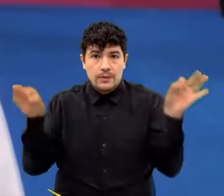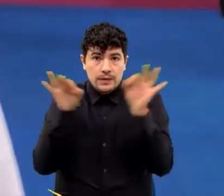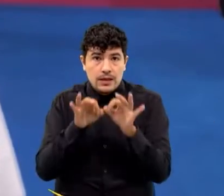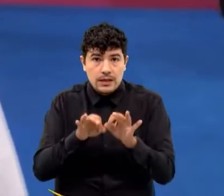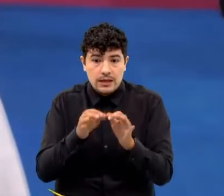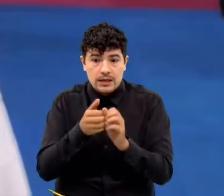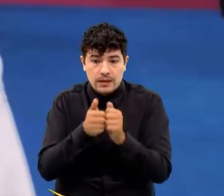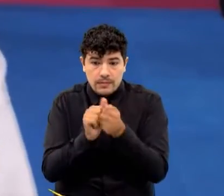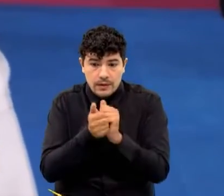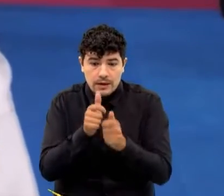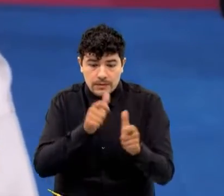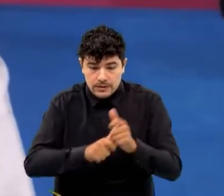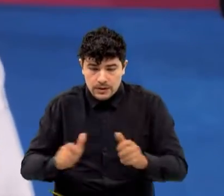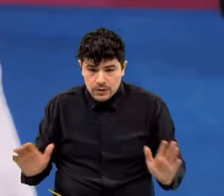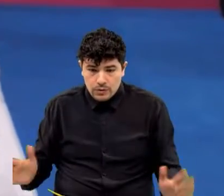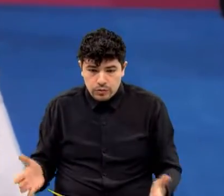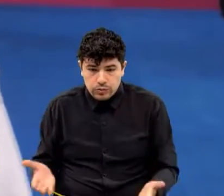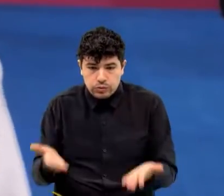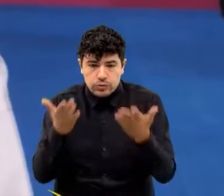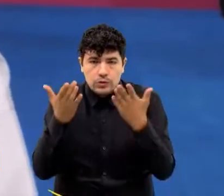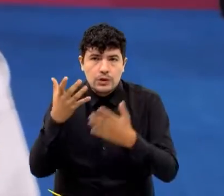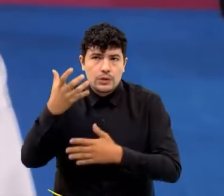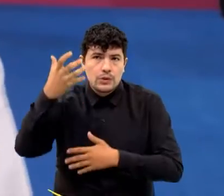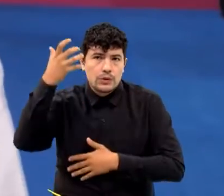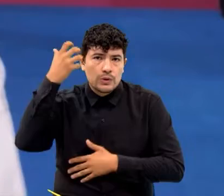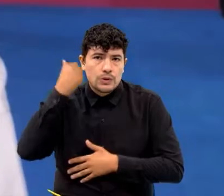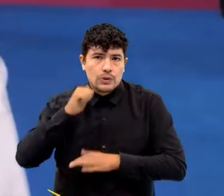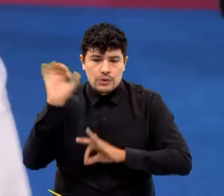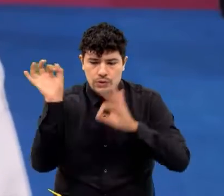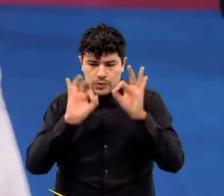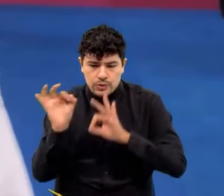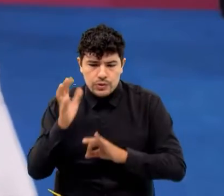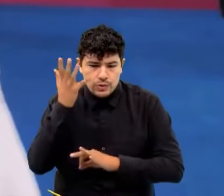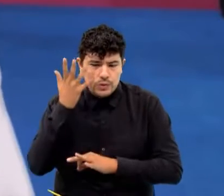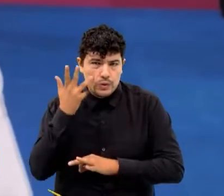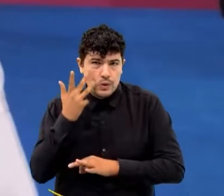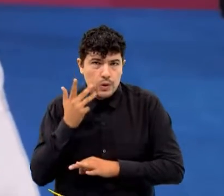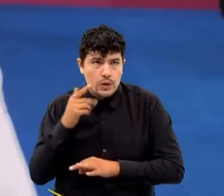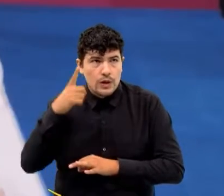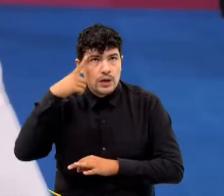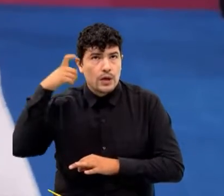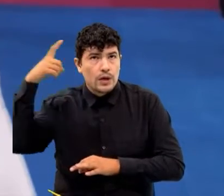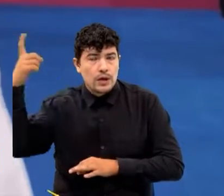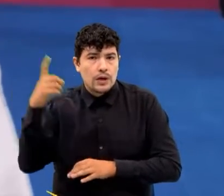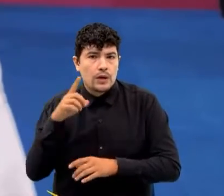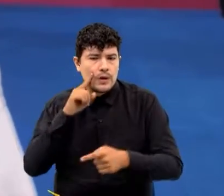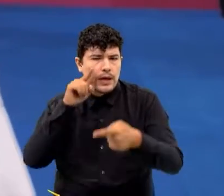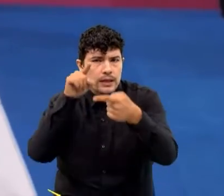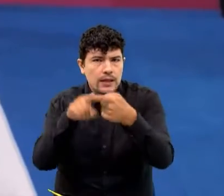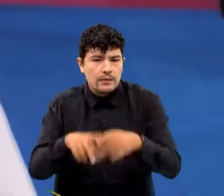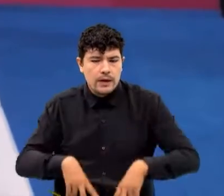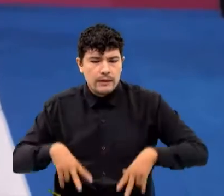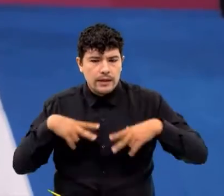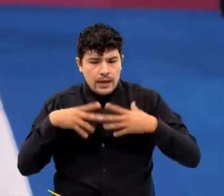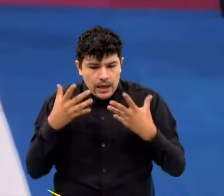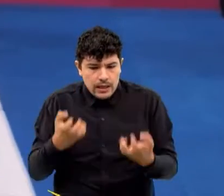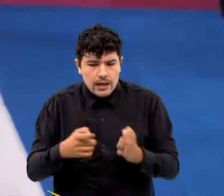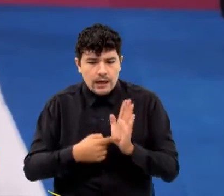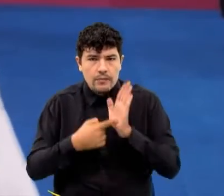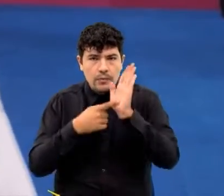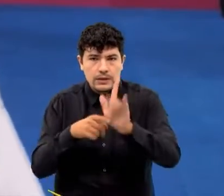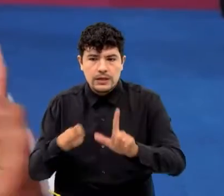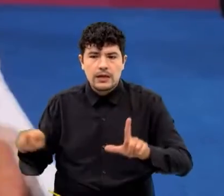a los deportistas que vienen en una trayectoria, que se preparan día a día, que tienen sueños, anhelos, objetivos y quieren demostrarse a